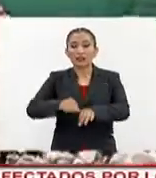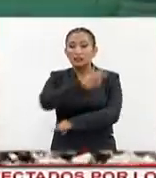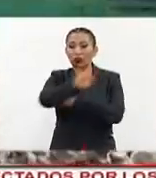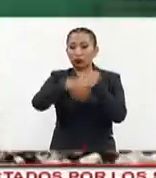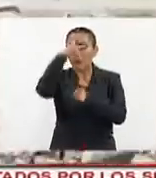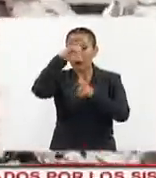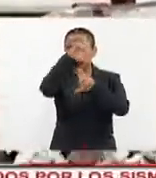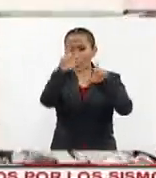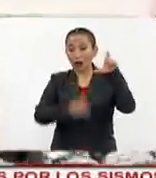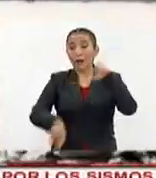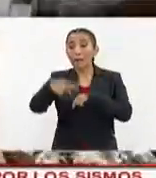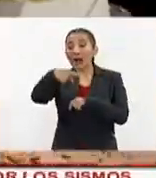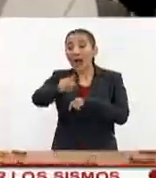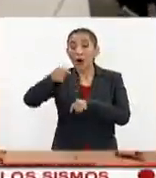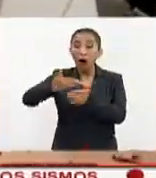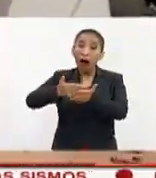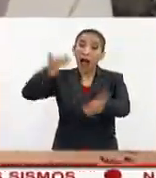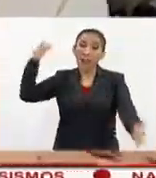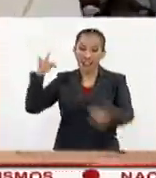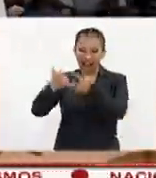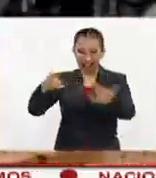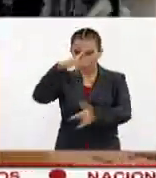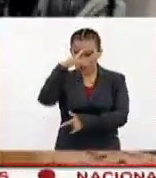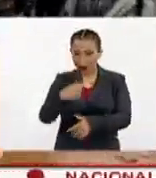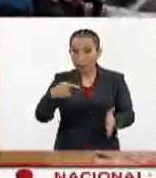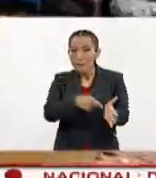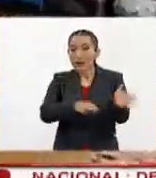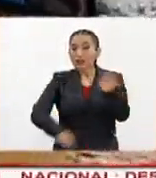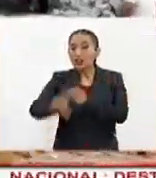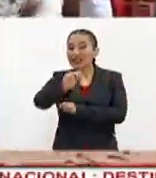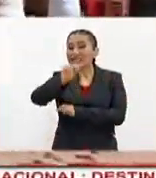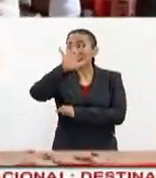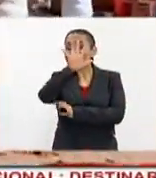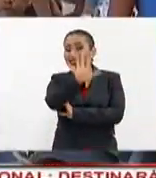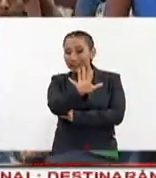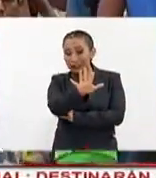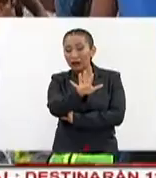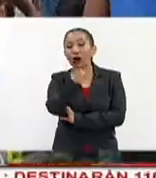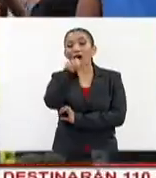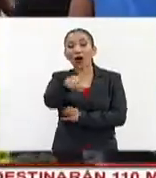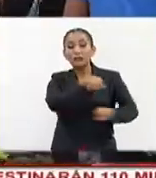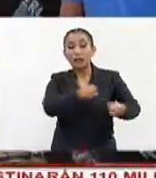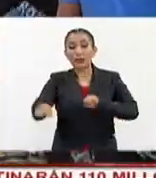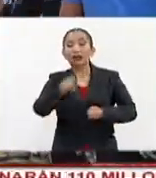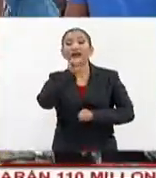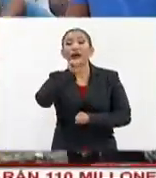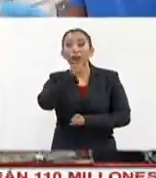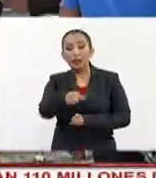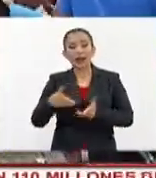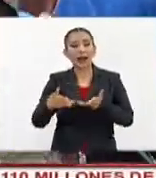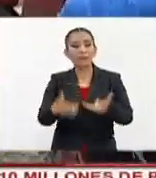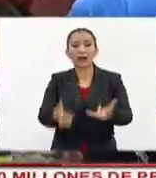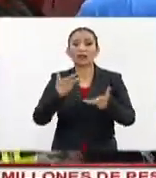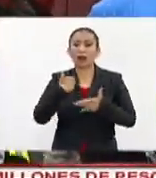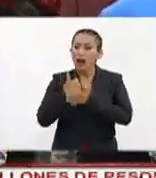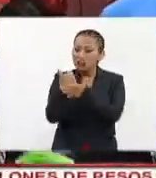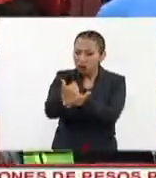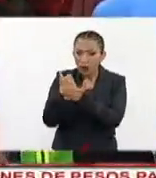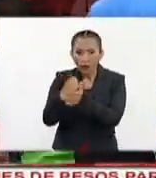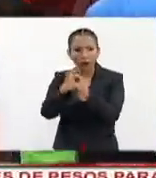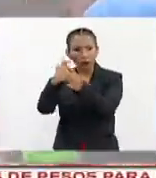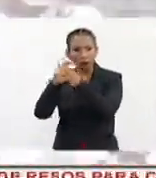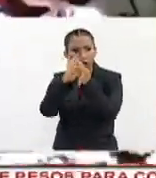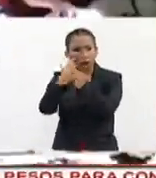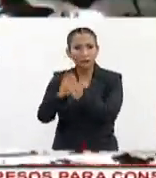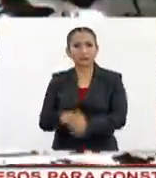todo el país. Pero como en aquel entonces, en 1985, el sismo dejó también un camino de solidaridad y unión